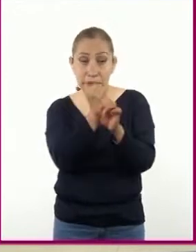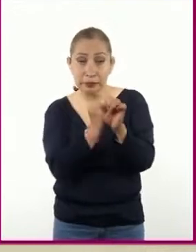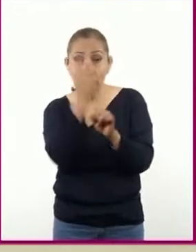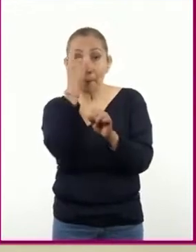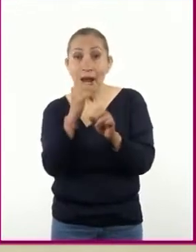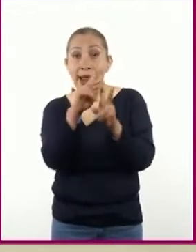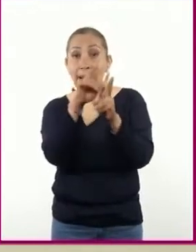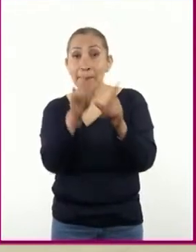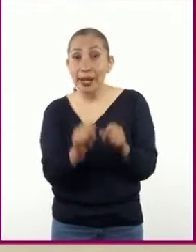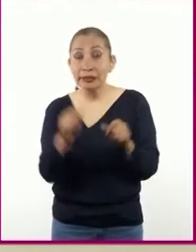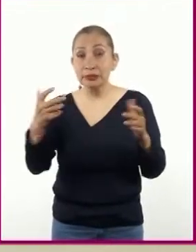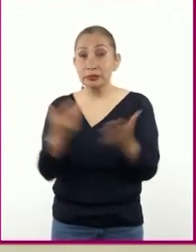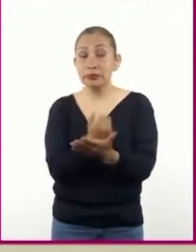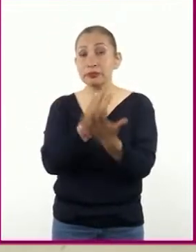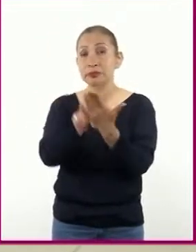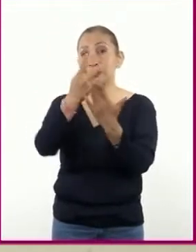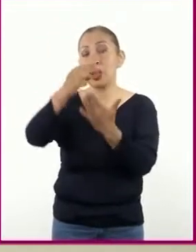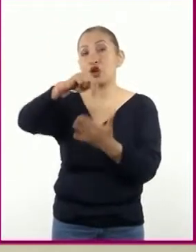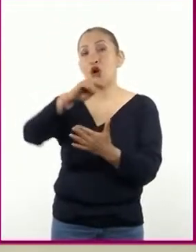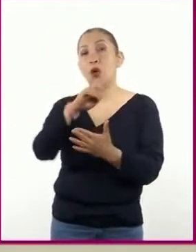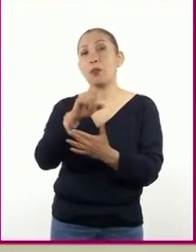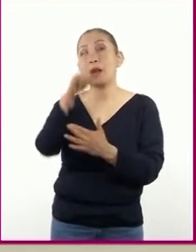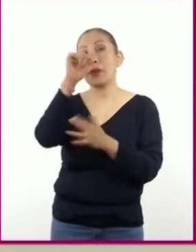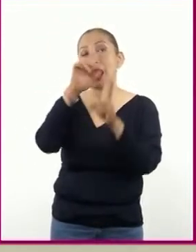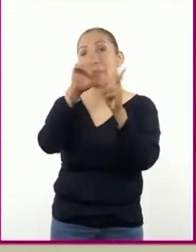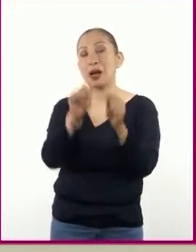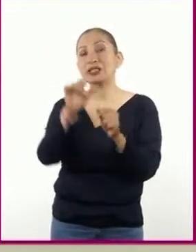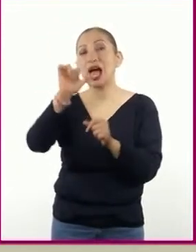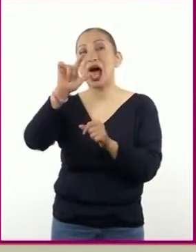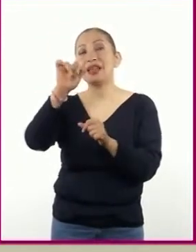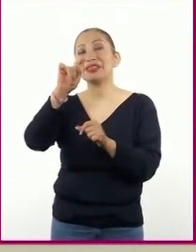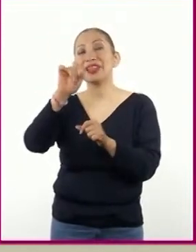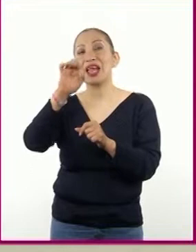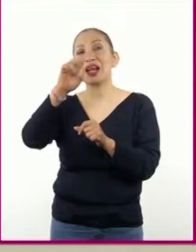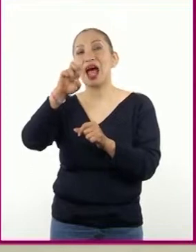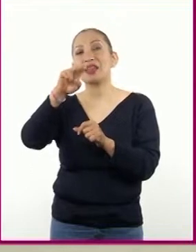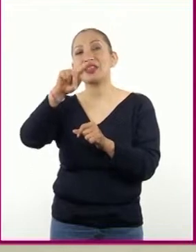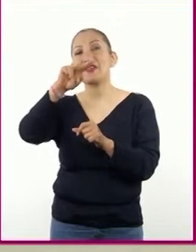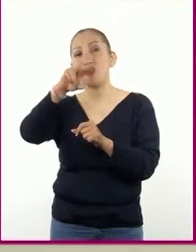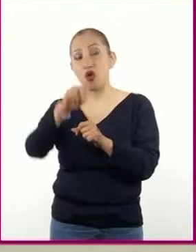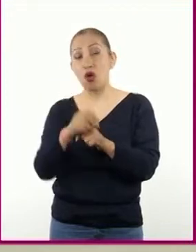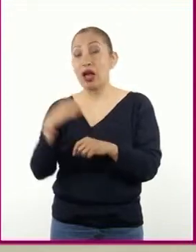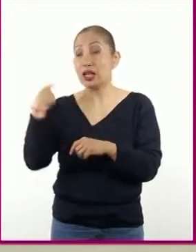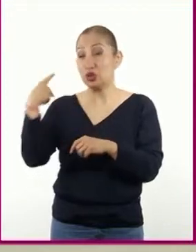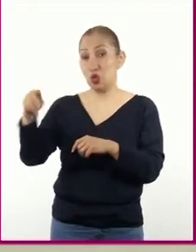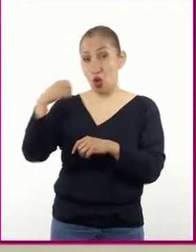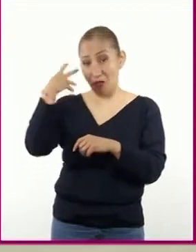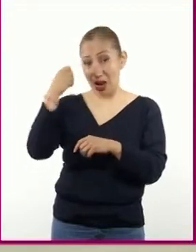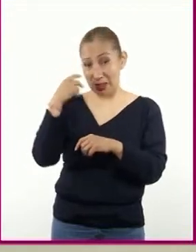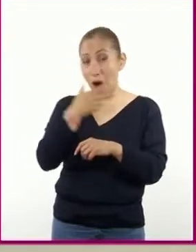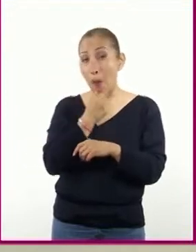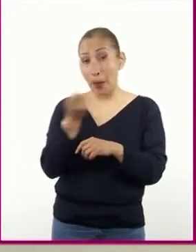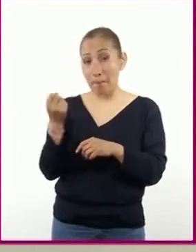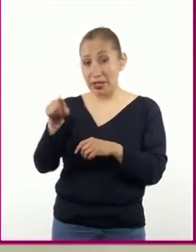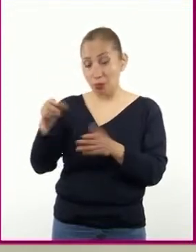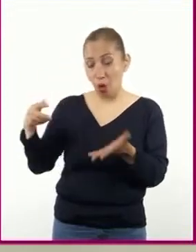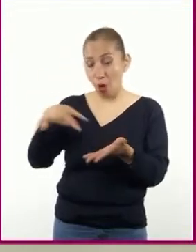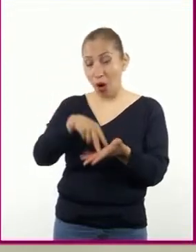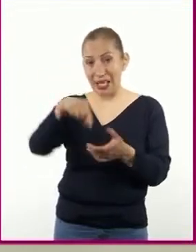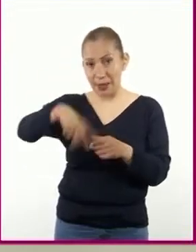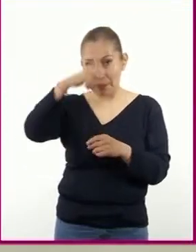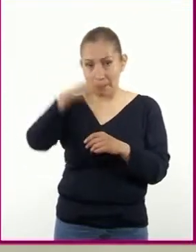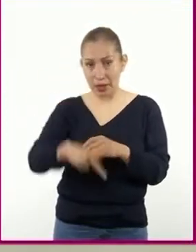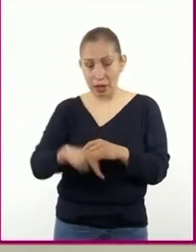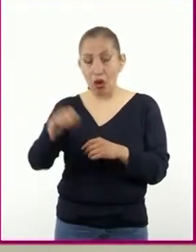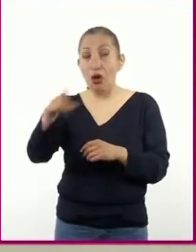la Paz y ganador del Premio Nobel para la Paz Alternativo. En la conferencia mencionada, que dio en